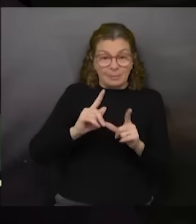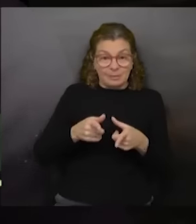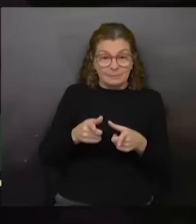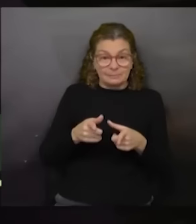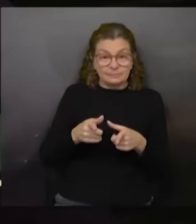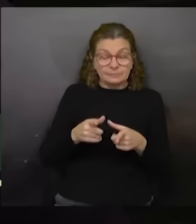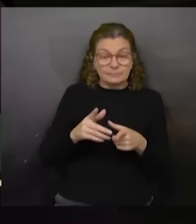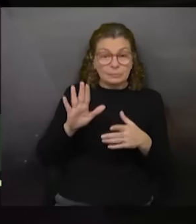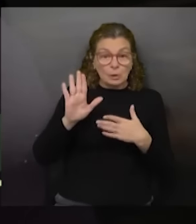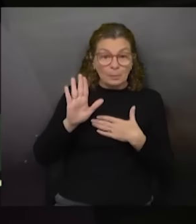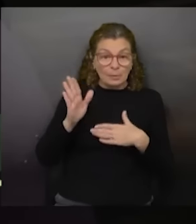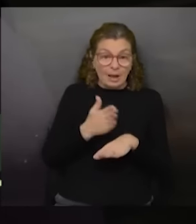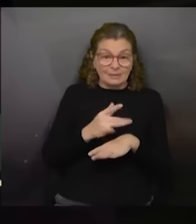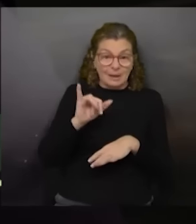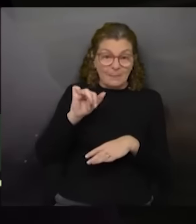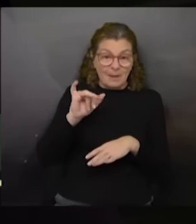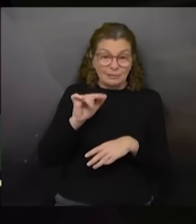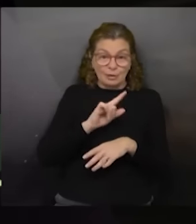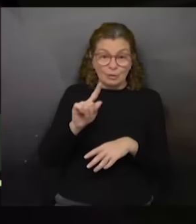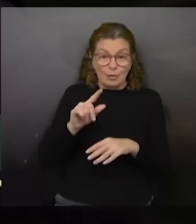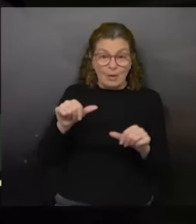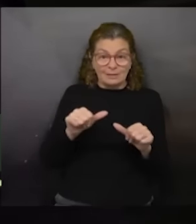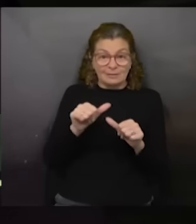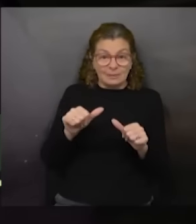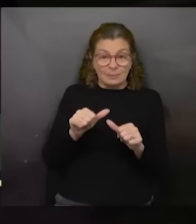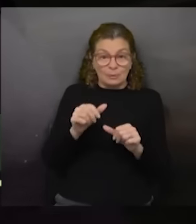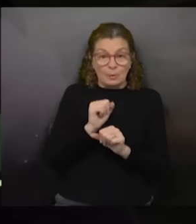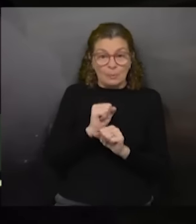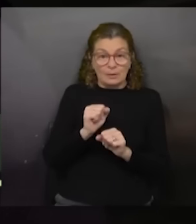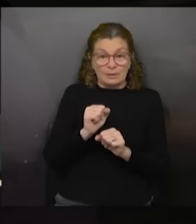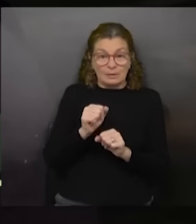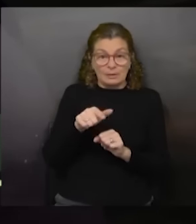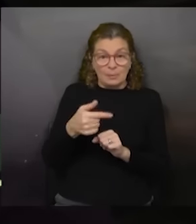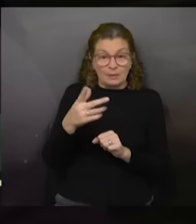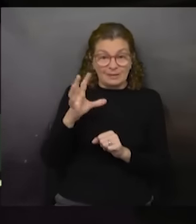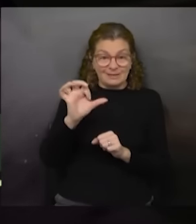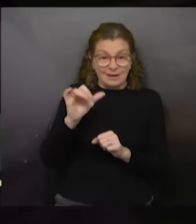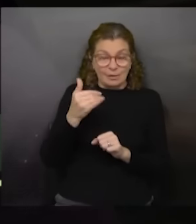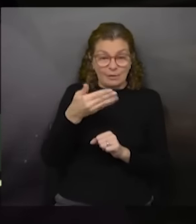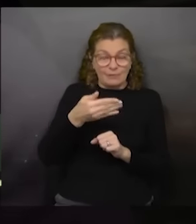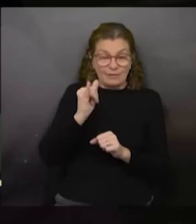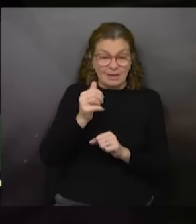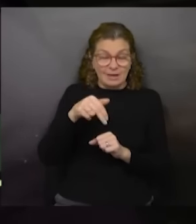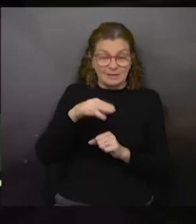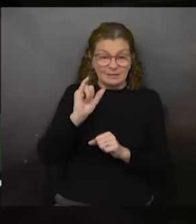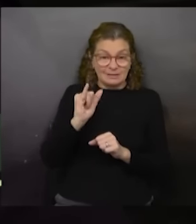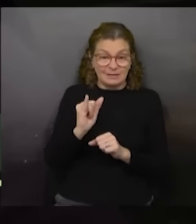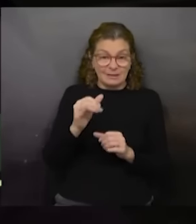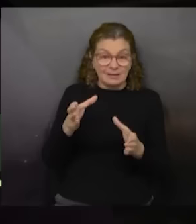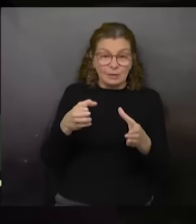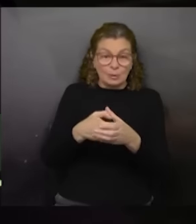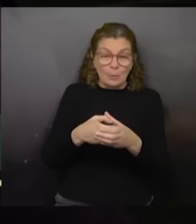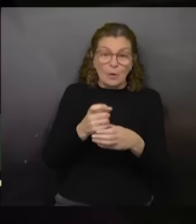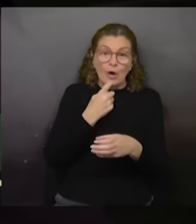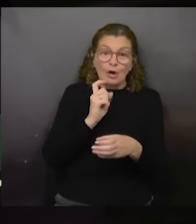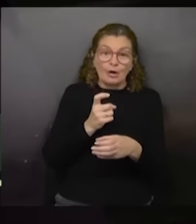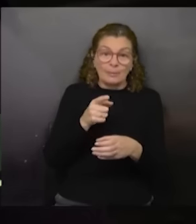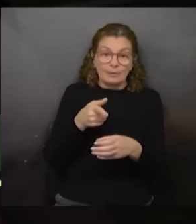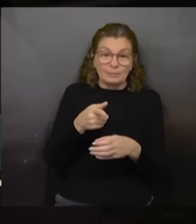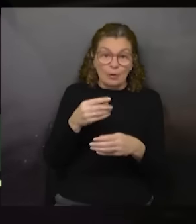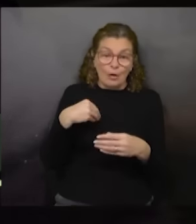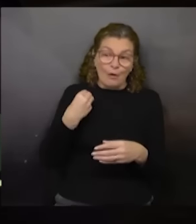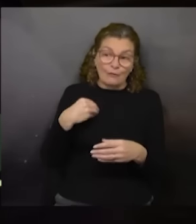habíamos quedado comprometidos que iba a ser en mayo y no lo hacemos no pueden pretender la senadora vianchi que del partido cobrado del sector ciudadanos tengamos